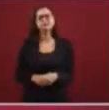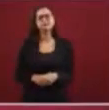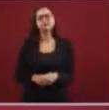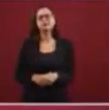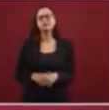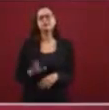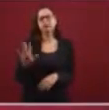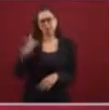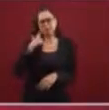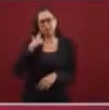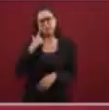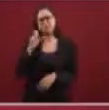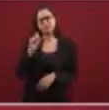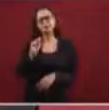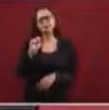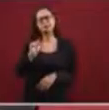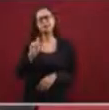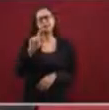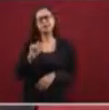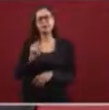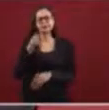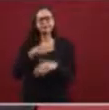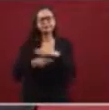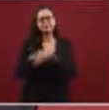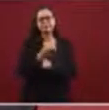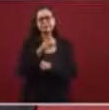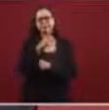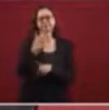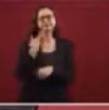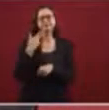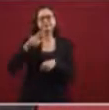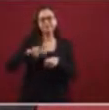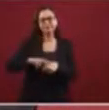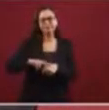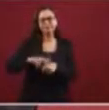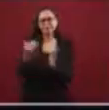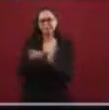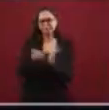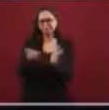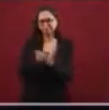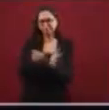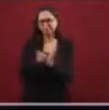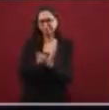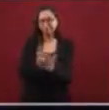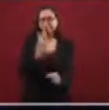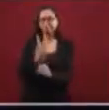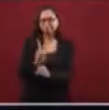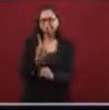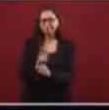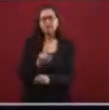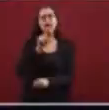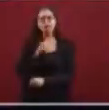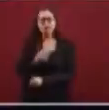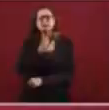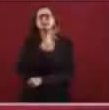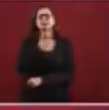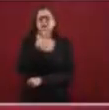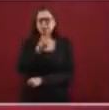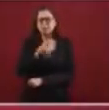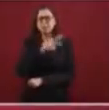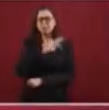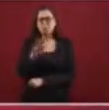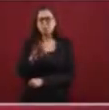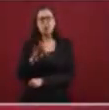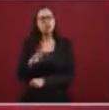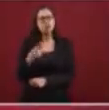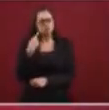el expediente a la Procuraduría Fiscal. Ahí también se puede demostrar de que